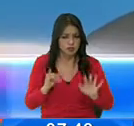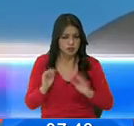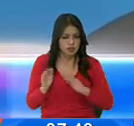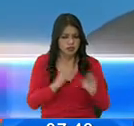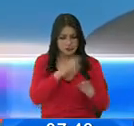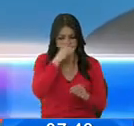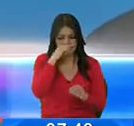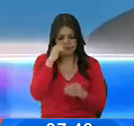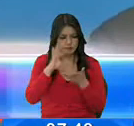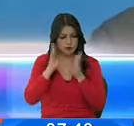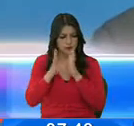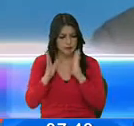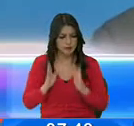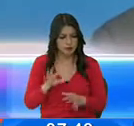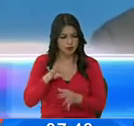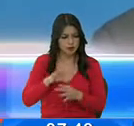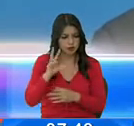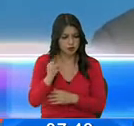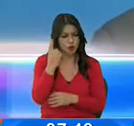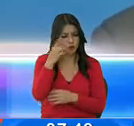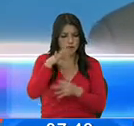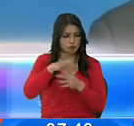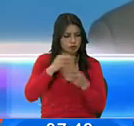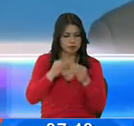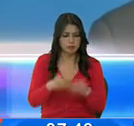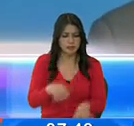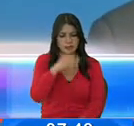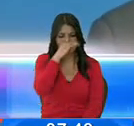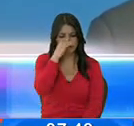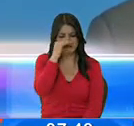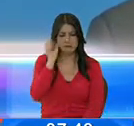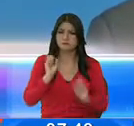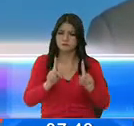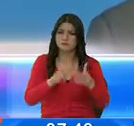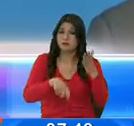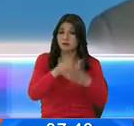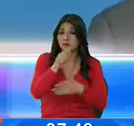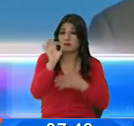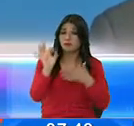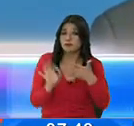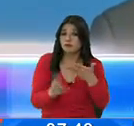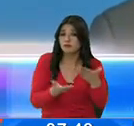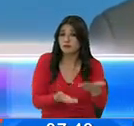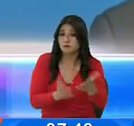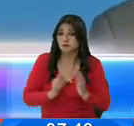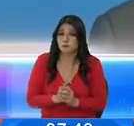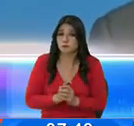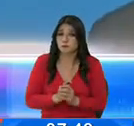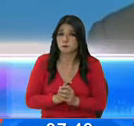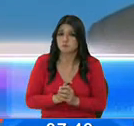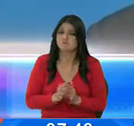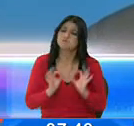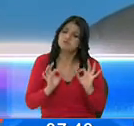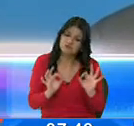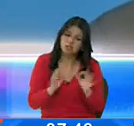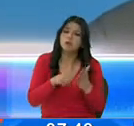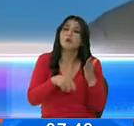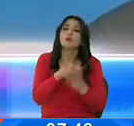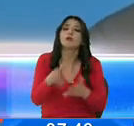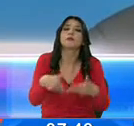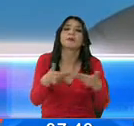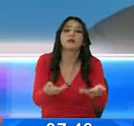voto en contra y por un voto se perdió la oportunidad de aprobar una proforma de una manera más sana por decirlo así